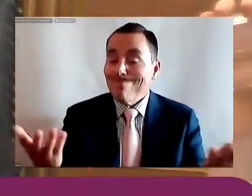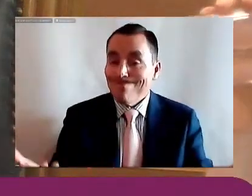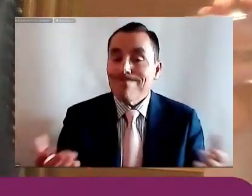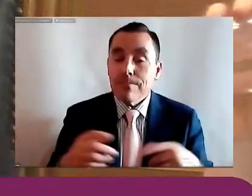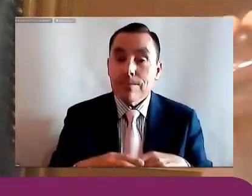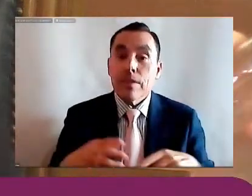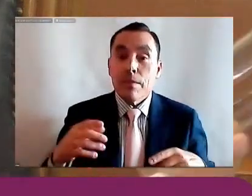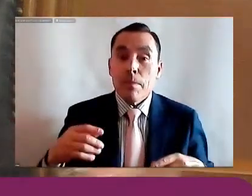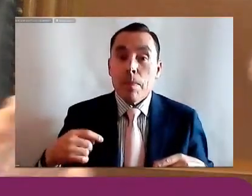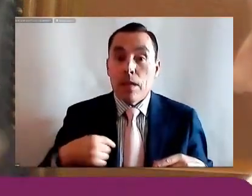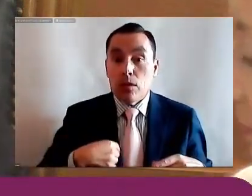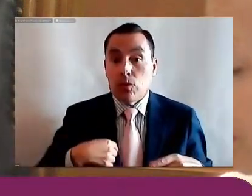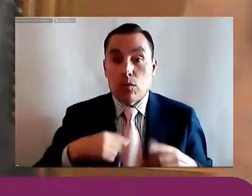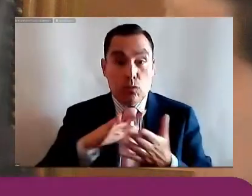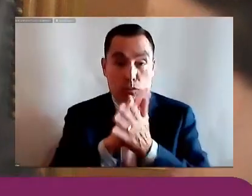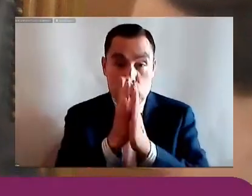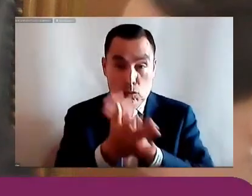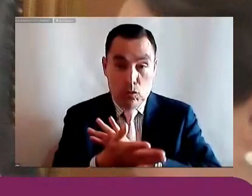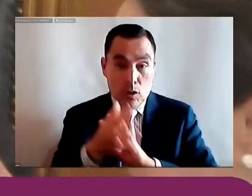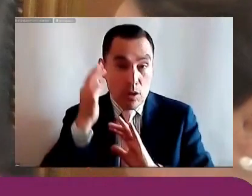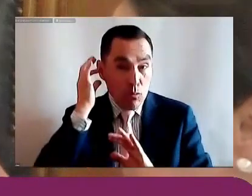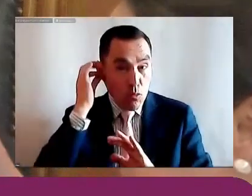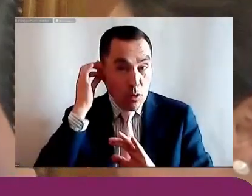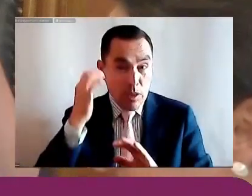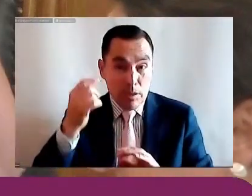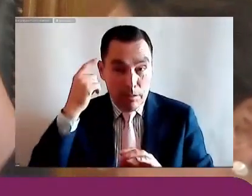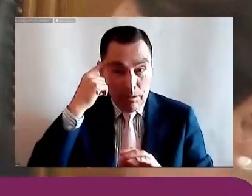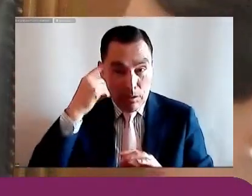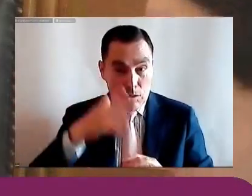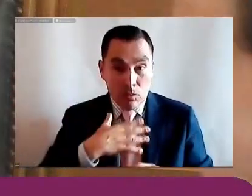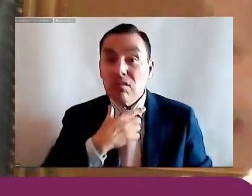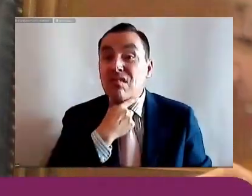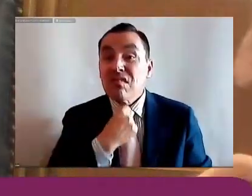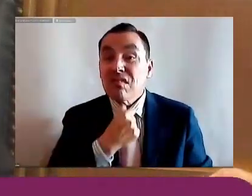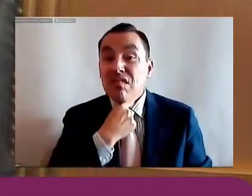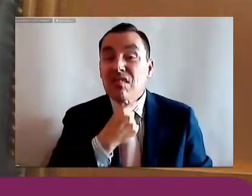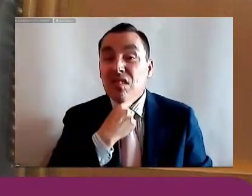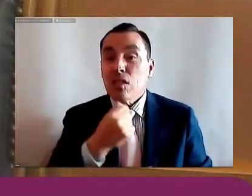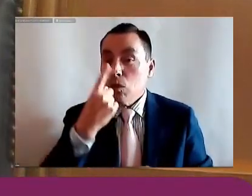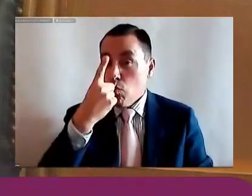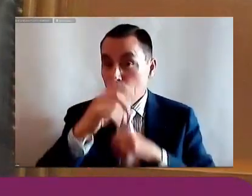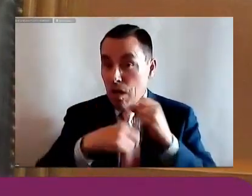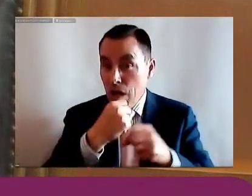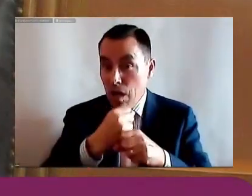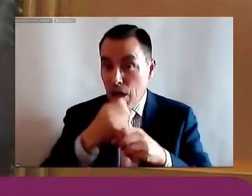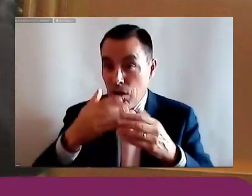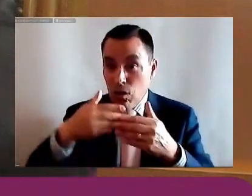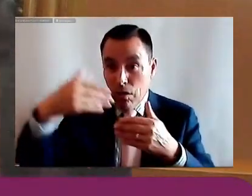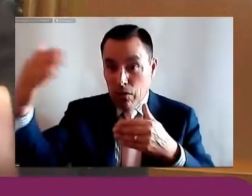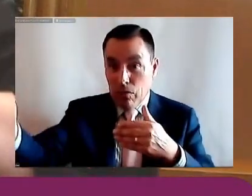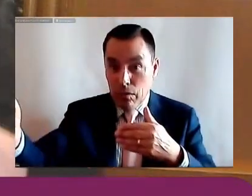si todas las mujeres queremos estar fuera un año o ahí ya empieza a ser.